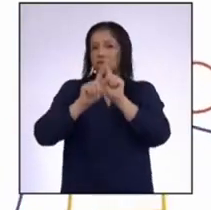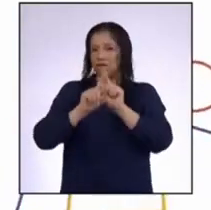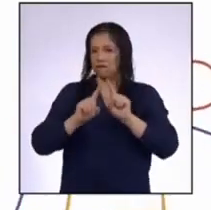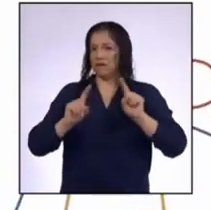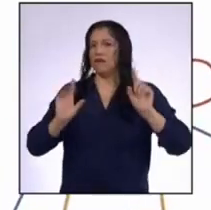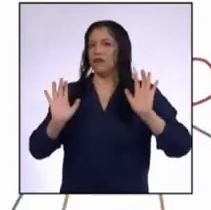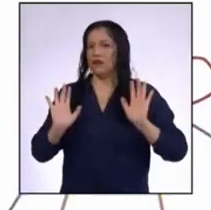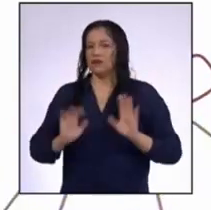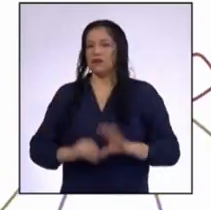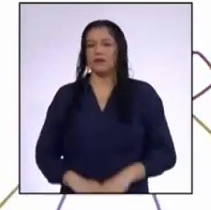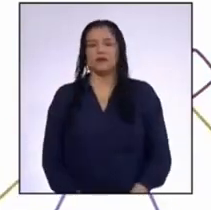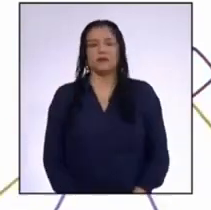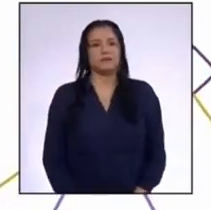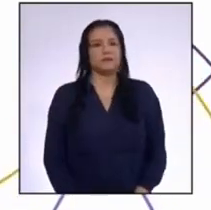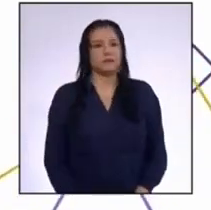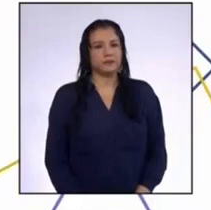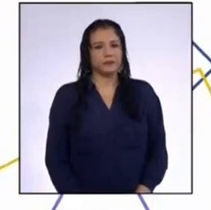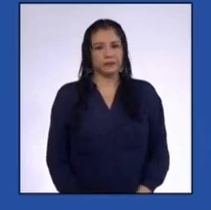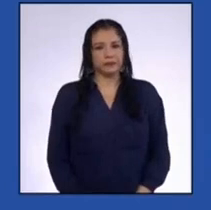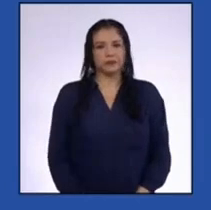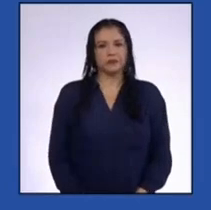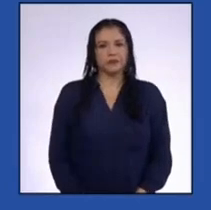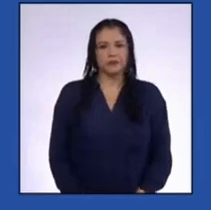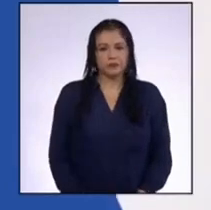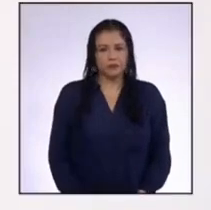diferentes.